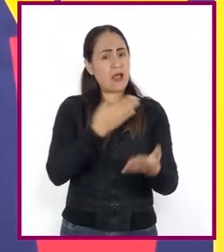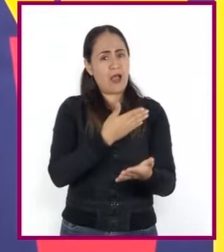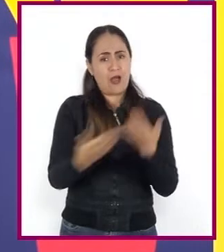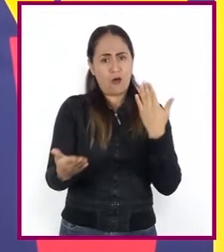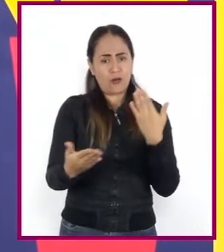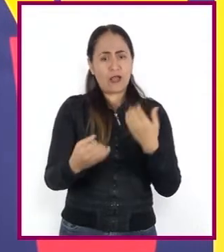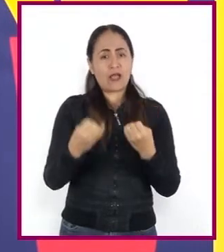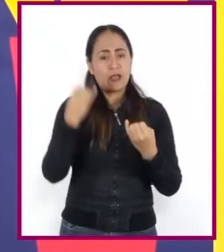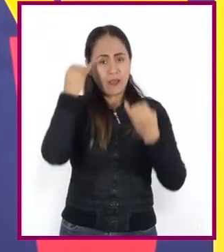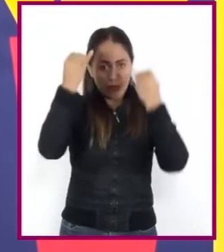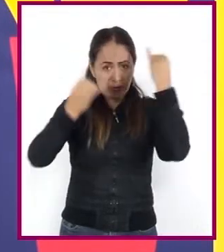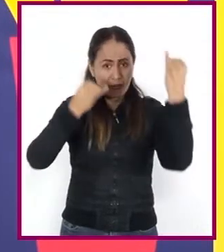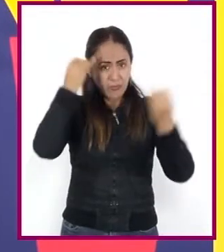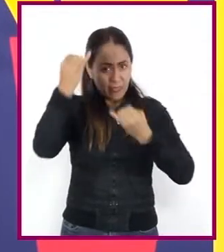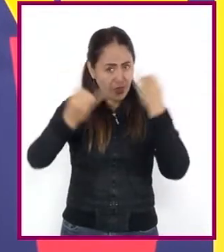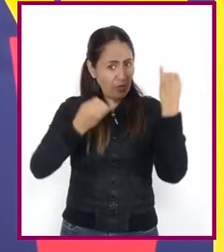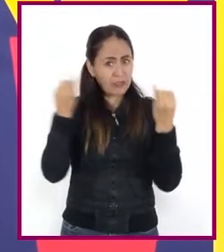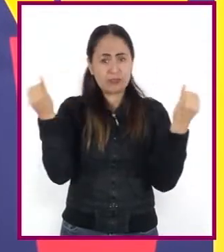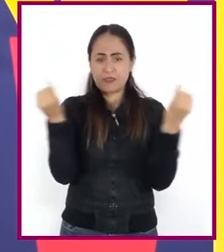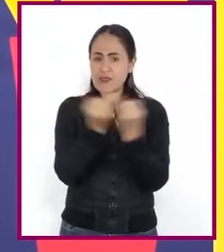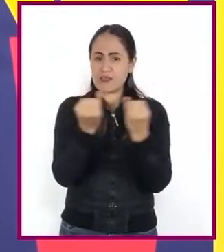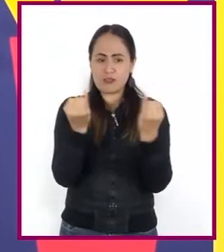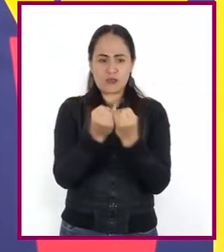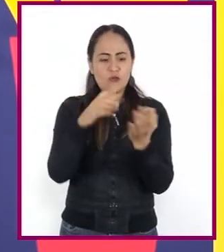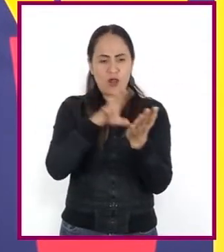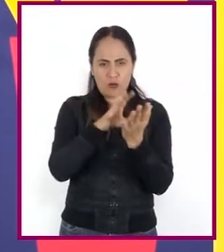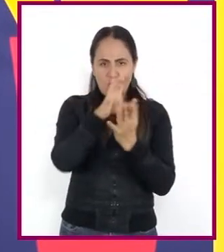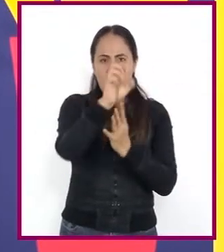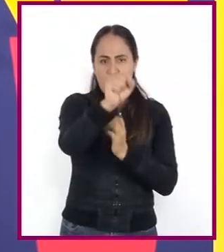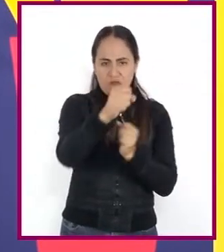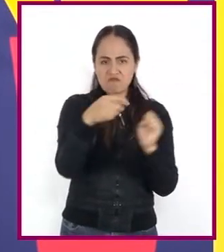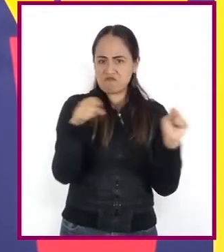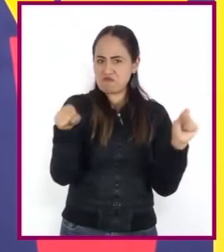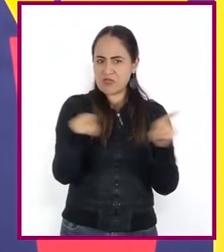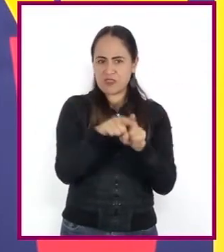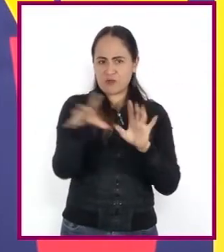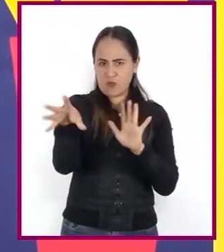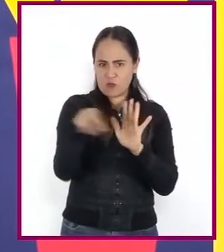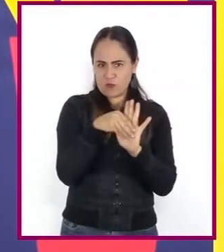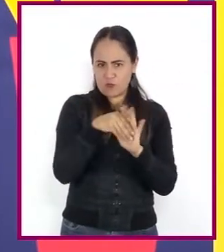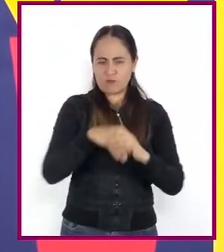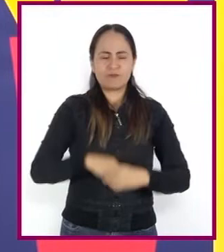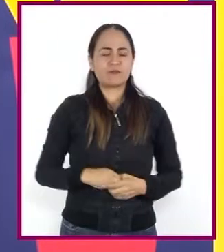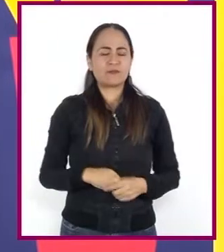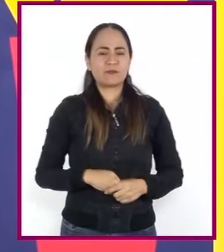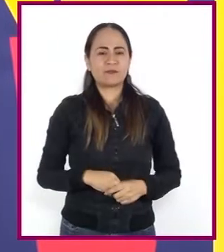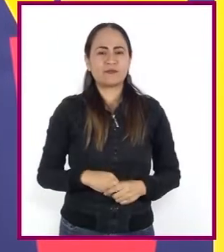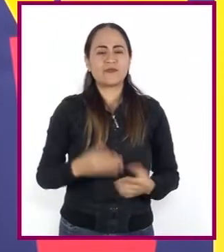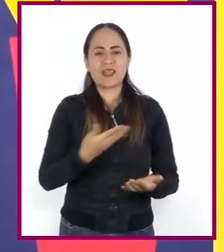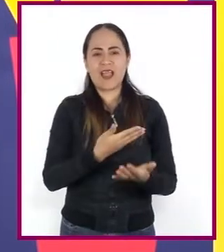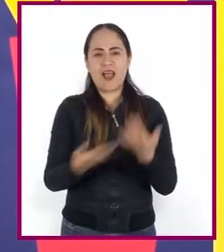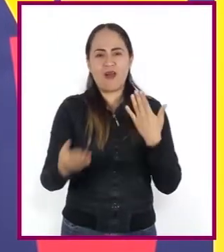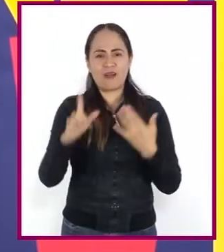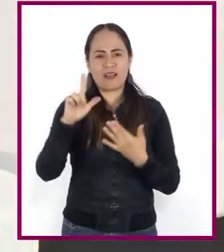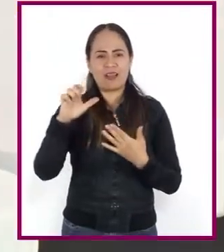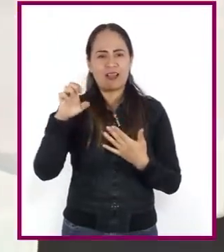sus ideales están reflejados en la Constitución. Ahora damos el dado a